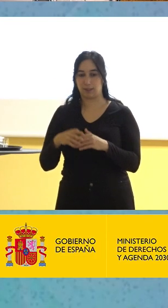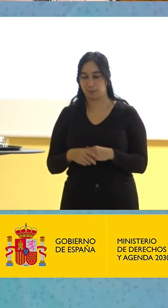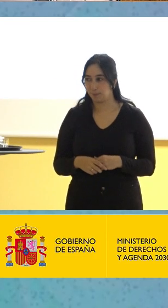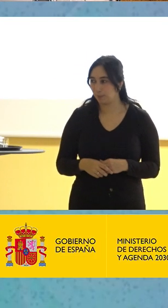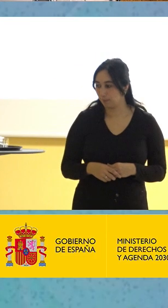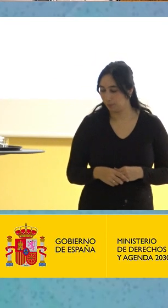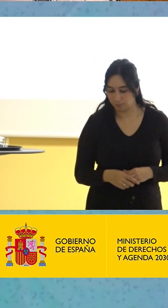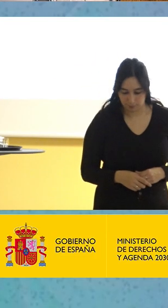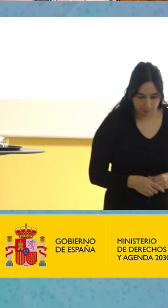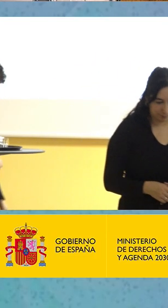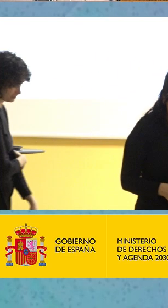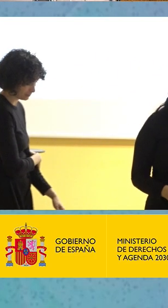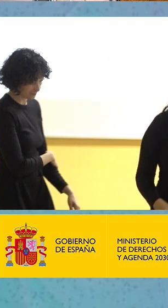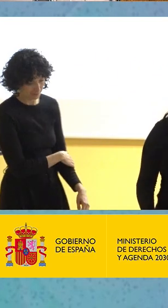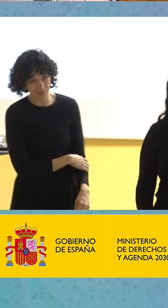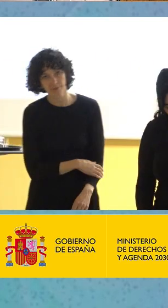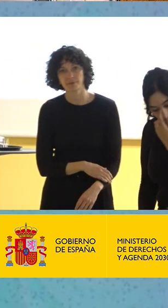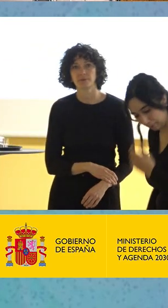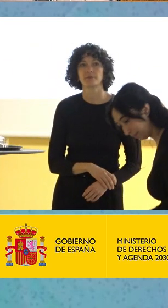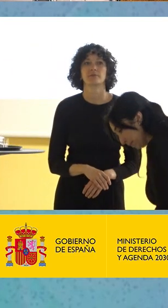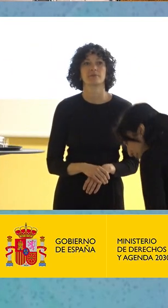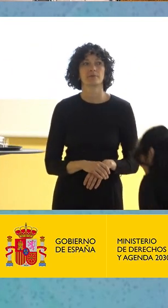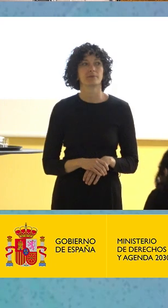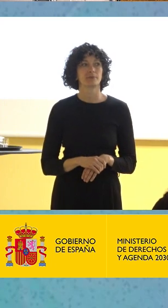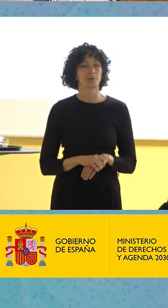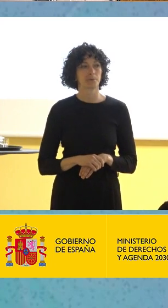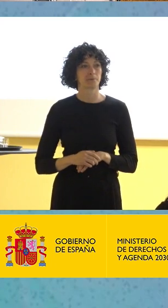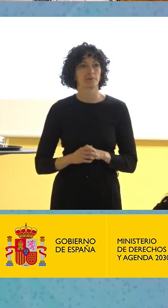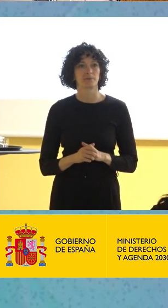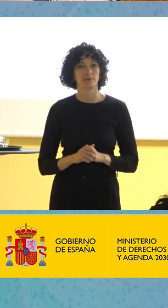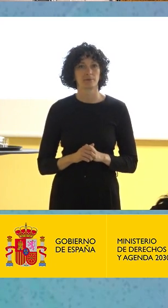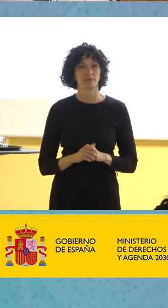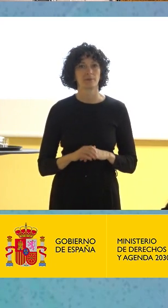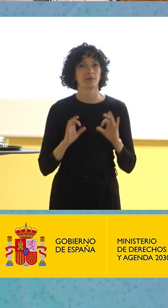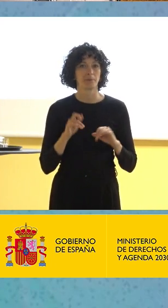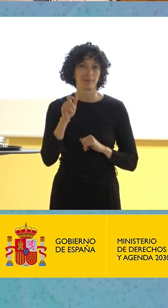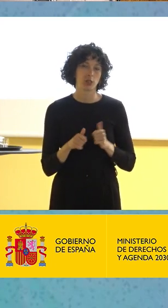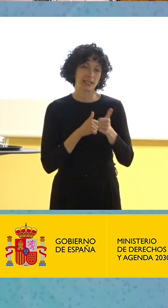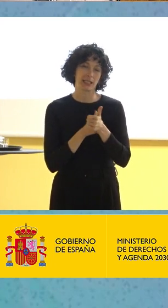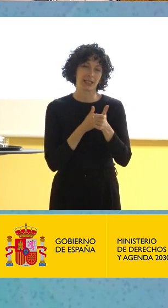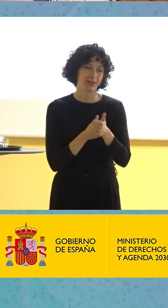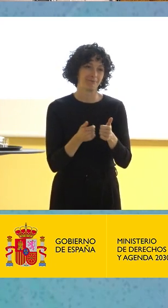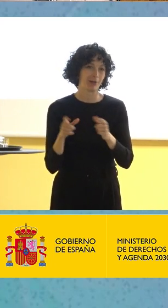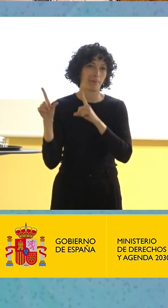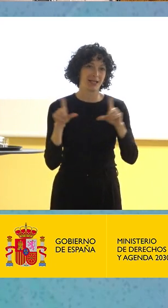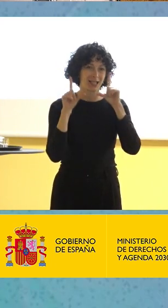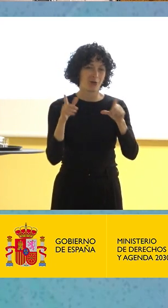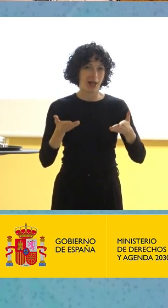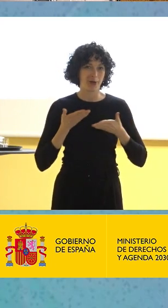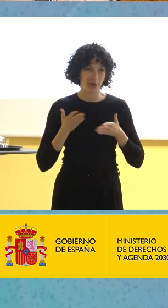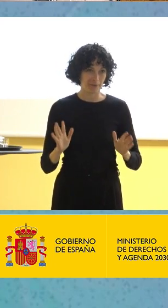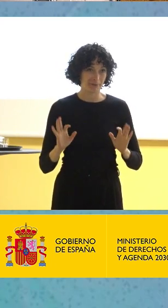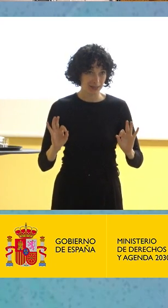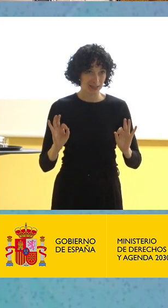Ay, perdón. O sea, tengo que ir... es que le estaba dando para adelante, vale. Aquí mi asistente personal que me ayuda con las presentaciones. Ahí ya